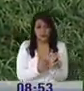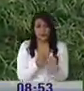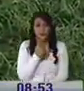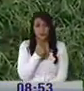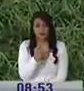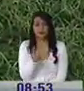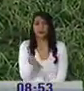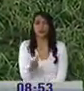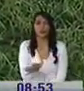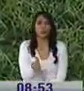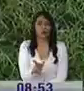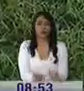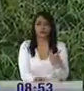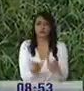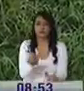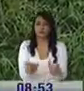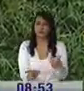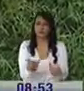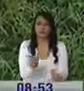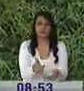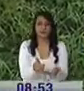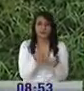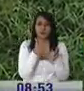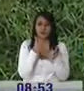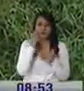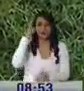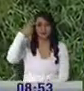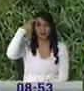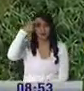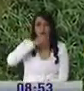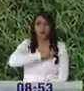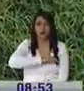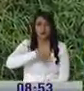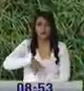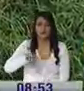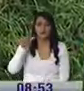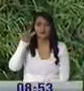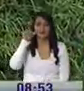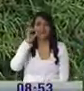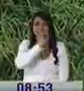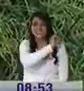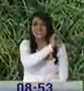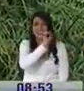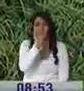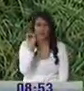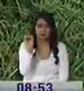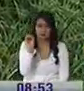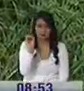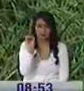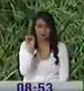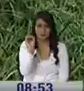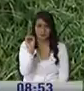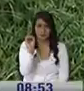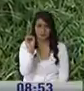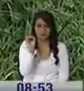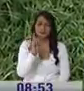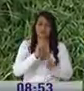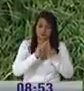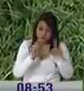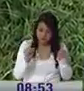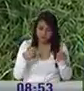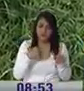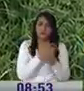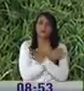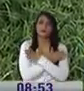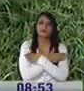de ayuda por parte del gobierno municipal acá de San lo que quisiera es felicitar al cuerpo